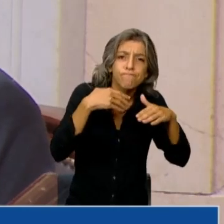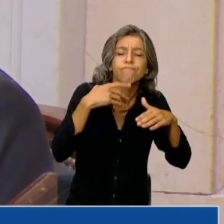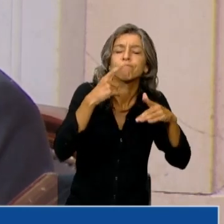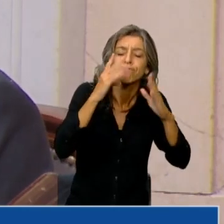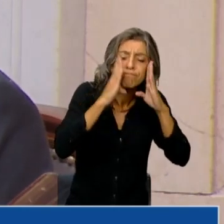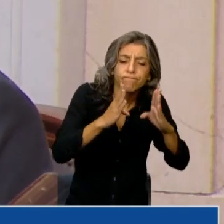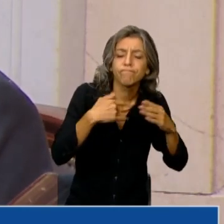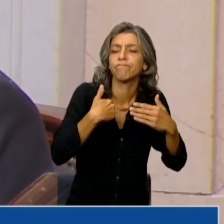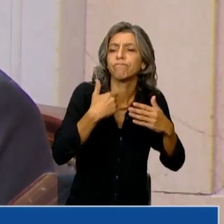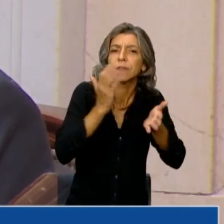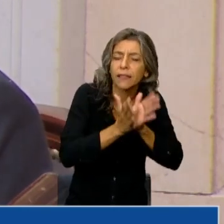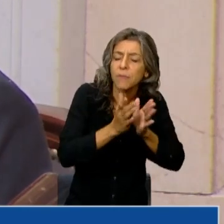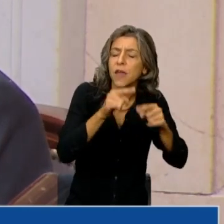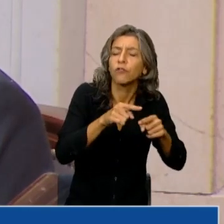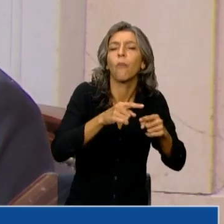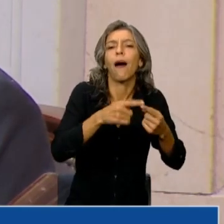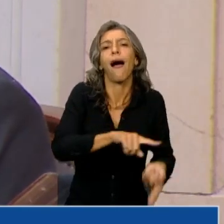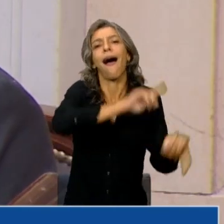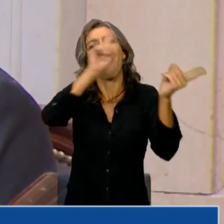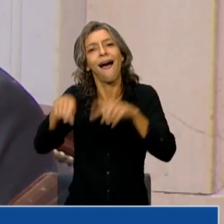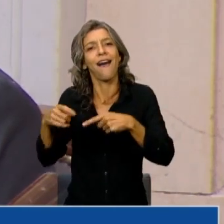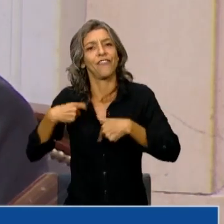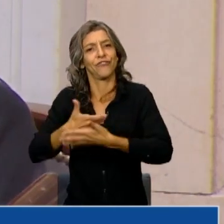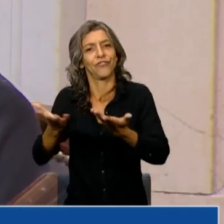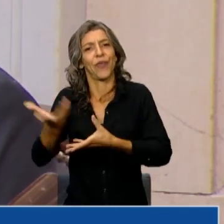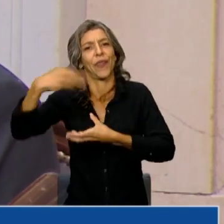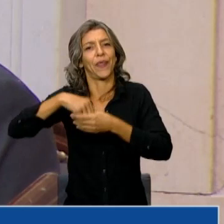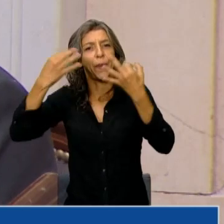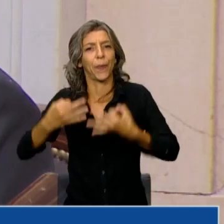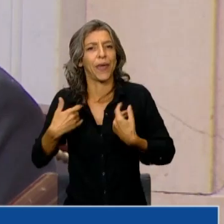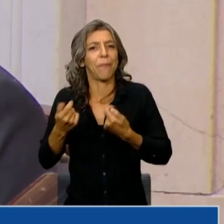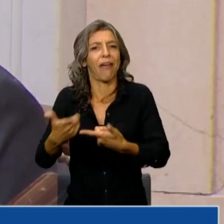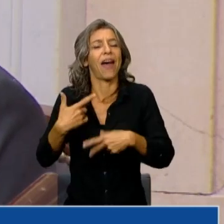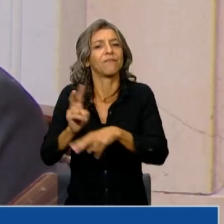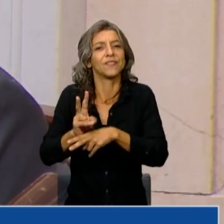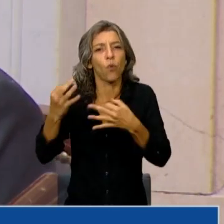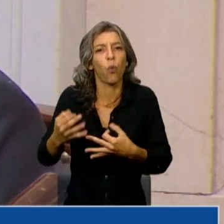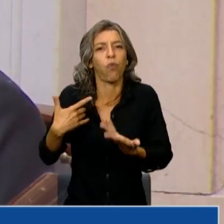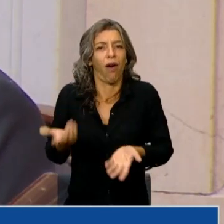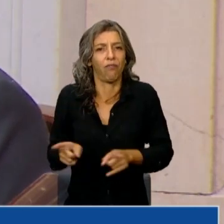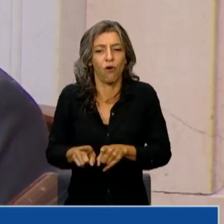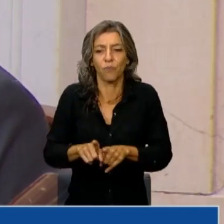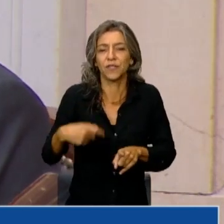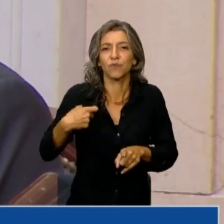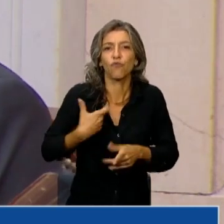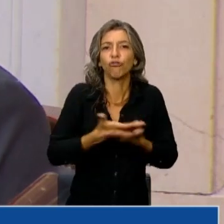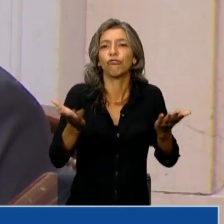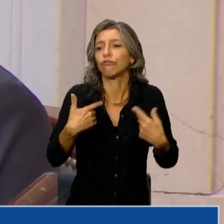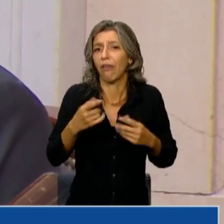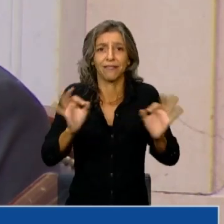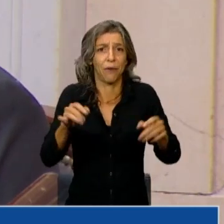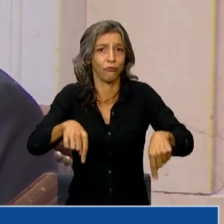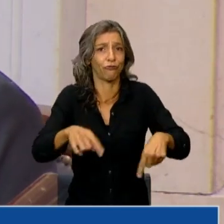a la oferta, que tiene que ver con la seguridad, que tiene que ver con lo que sufre también la ciudad de Rosario, los famosos tres